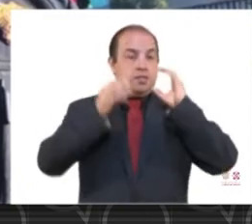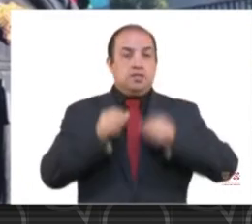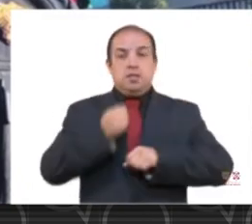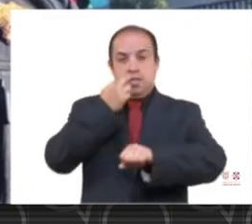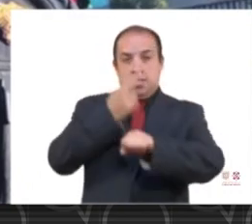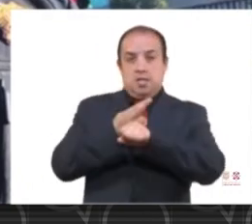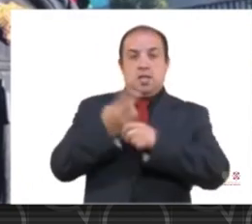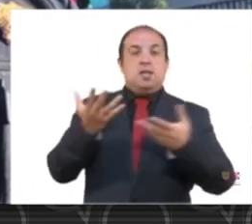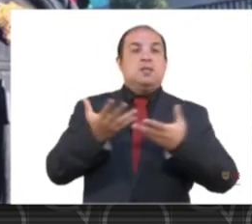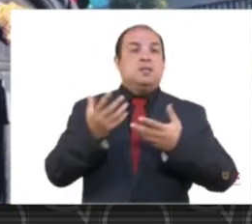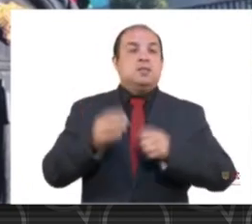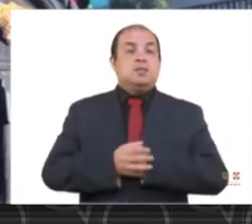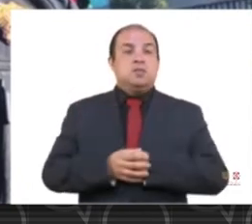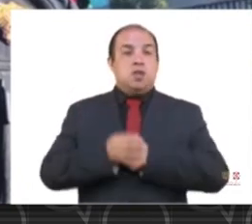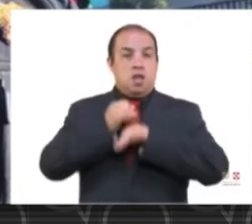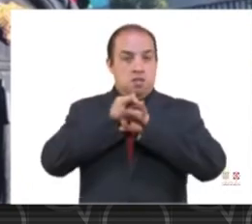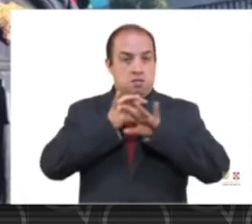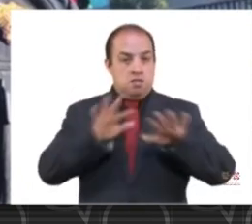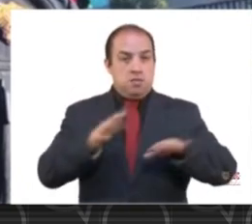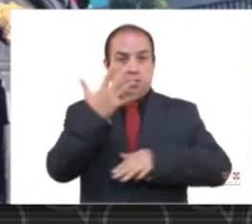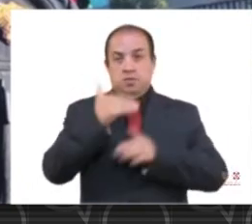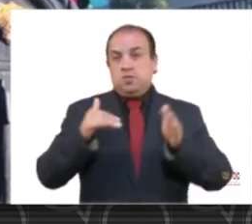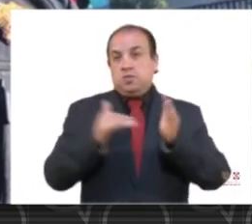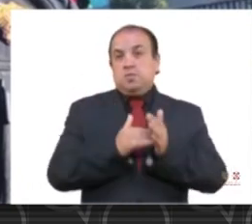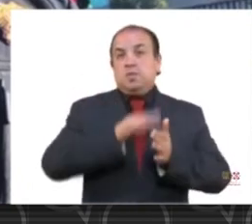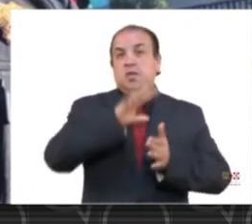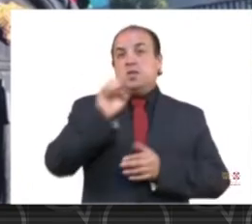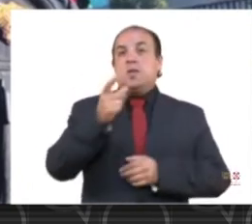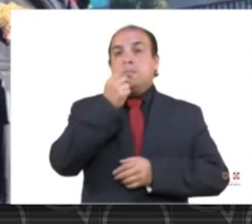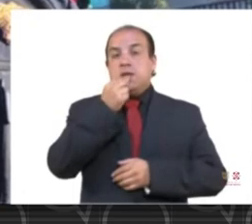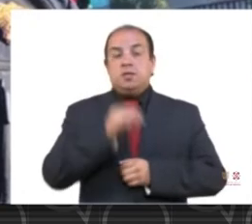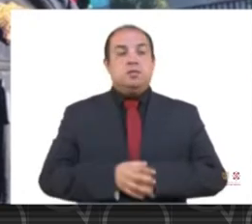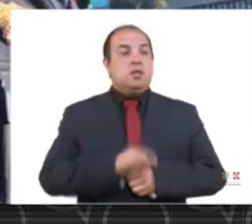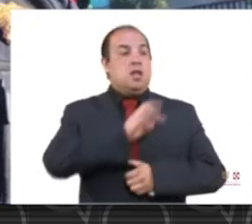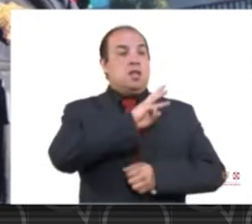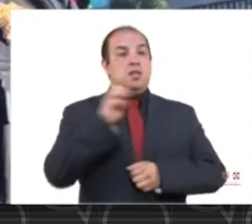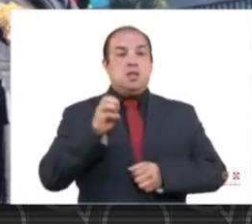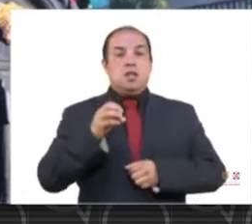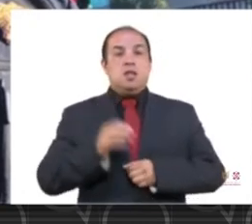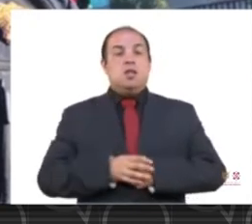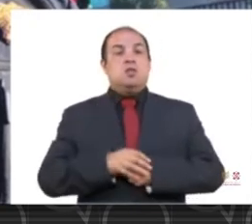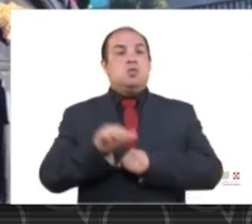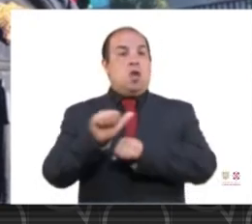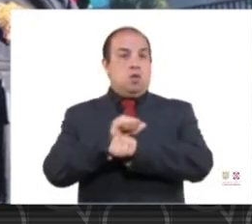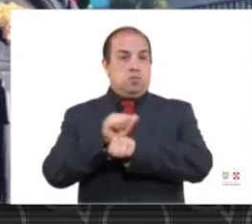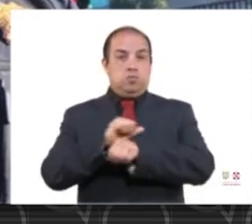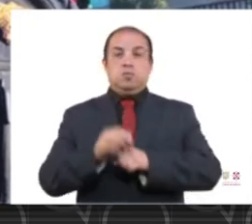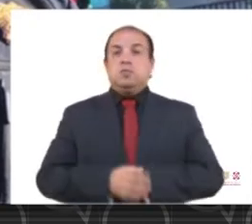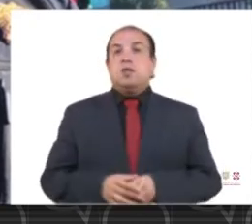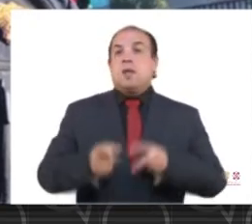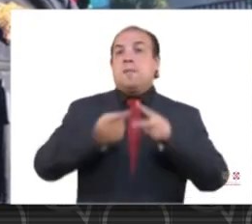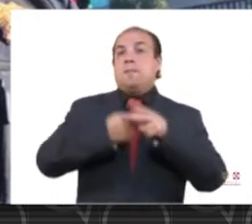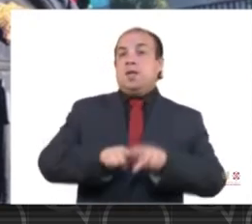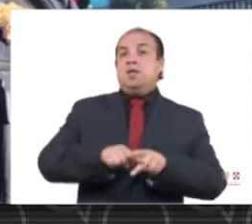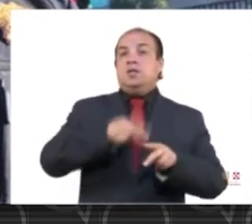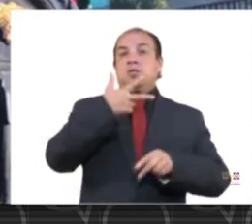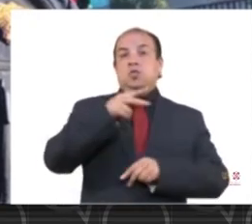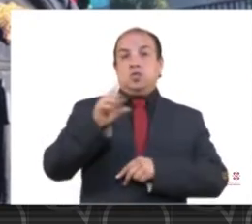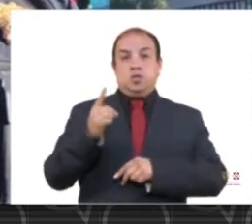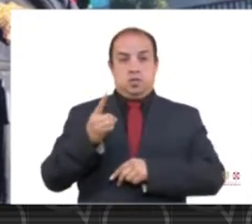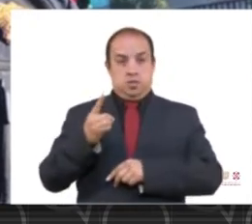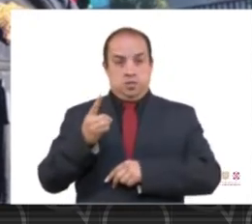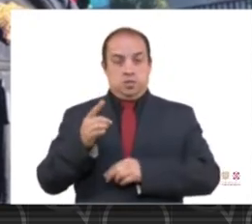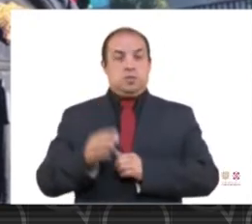un despliegue de 5.500 policías, 300 vehículos. Dio el inicio del 8 de diciembre